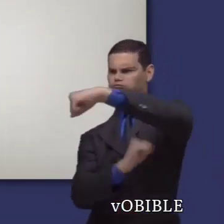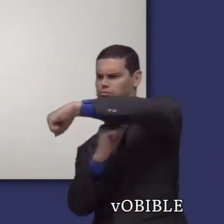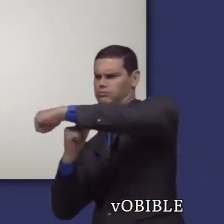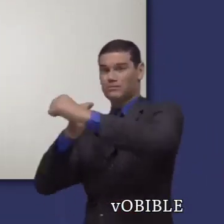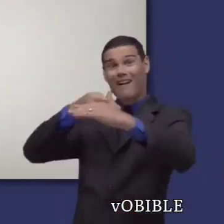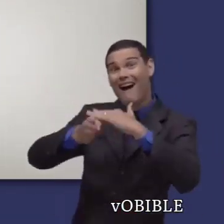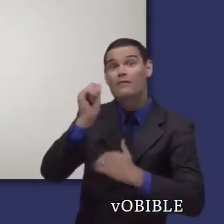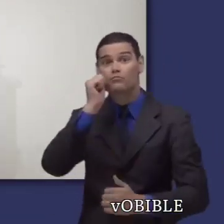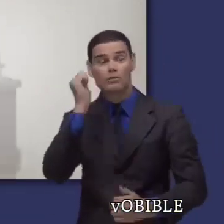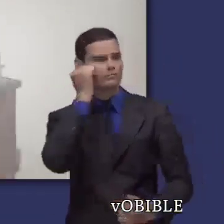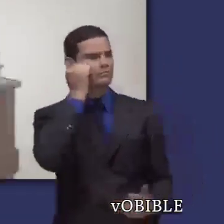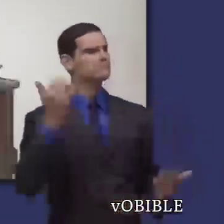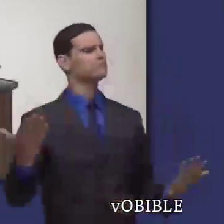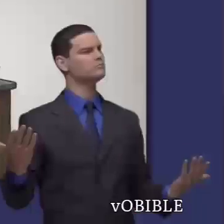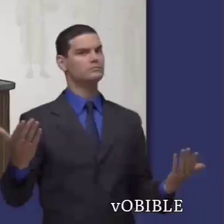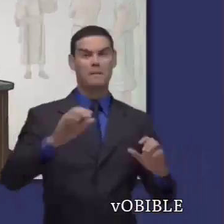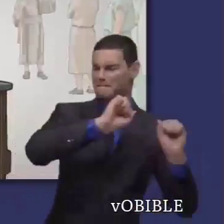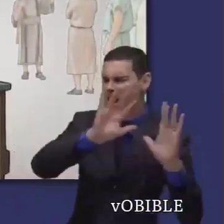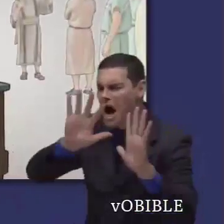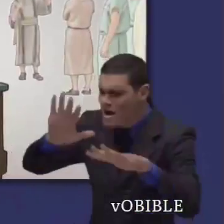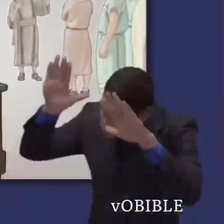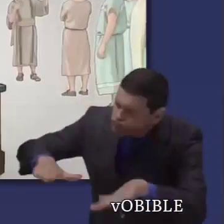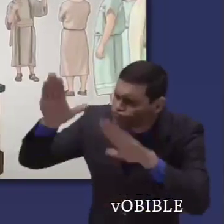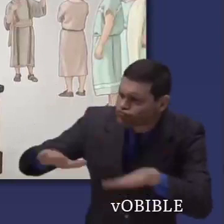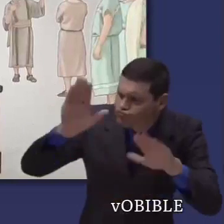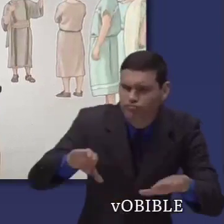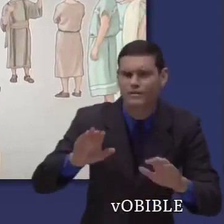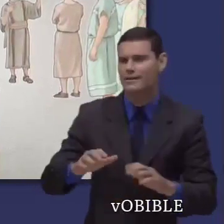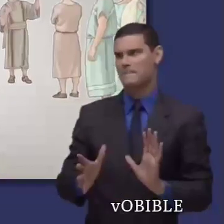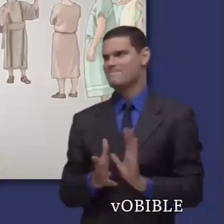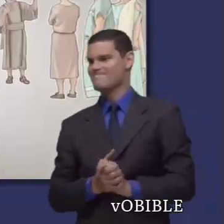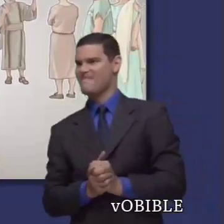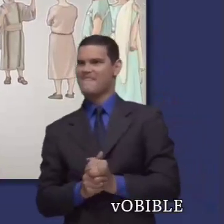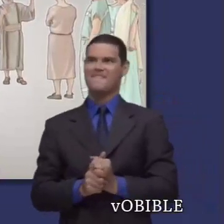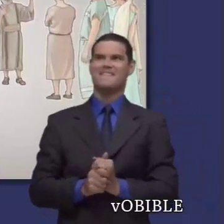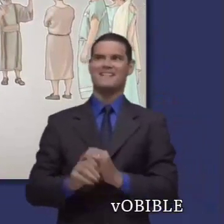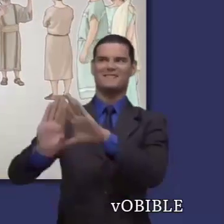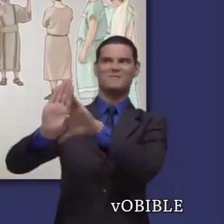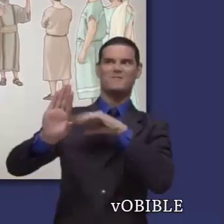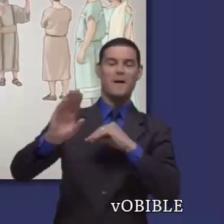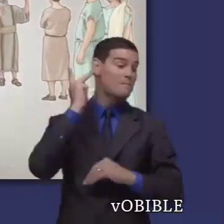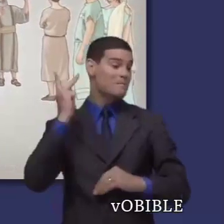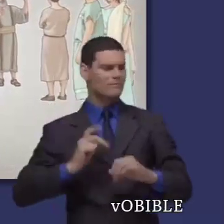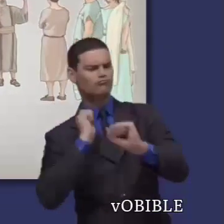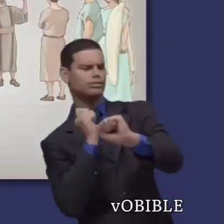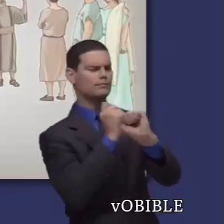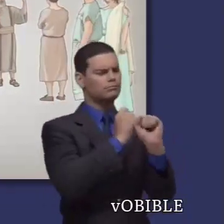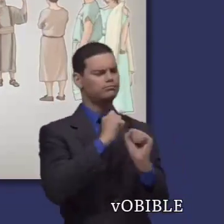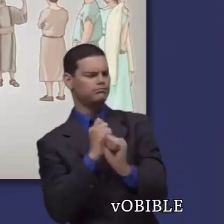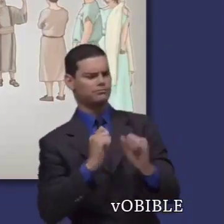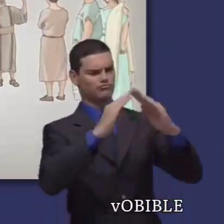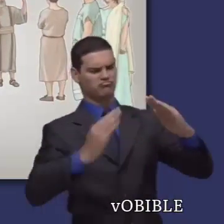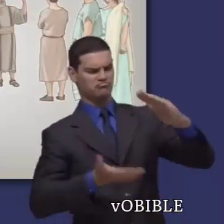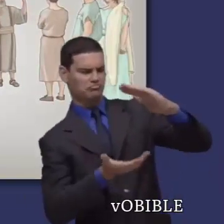Como relata el capítulo 19 de Hechos, los plateros de Éfeso ganaban mucho dinero vendiendo pequeños templetes de Ártemis hechos de plata.